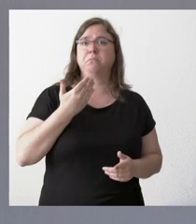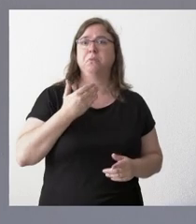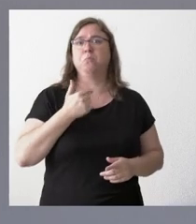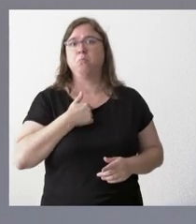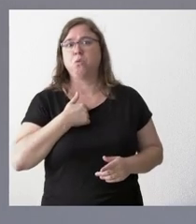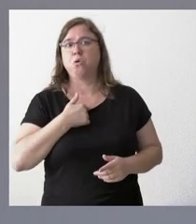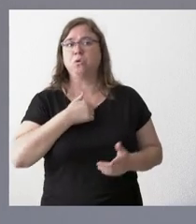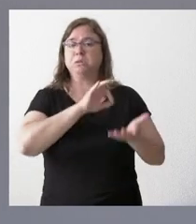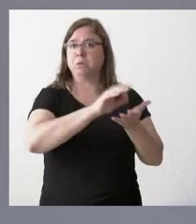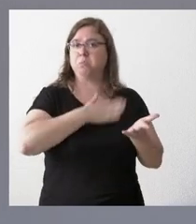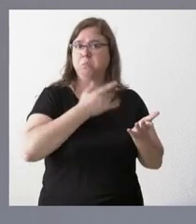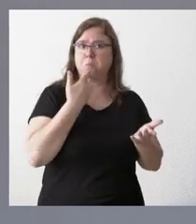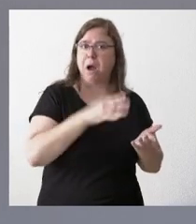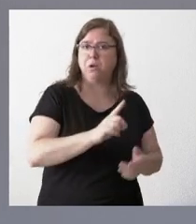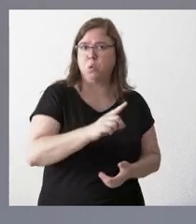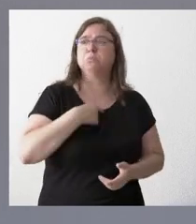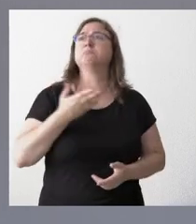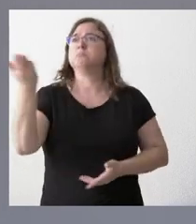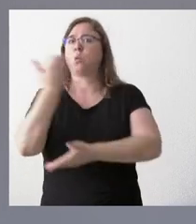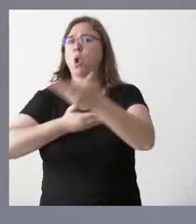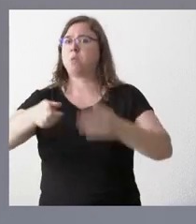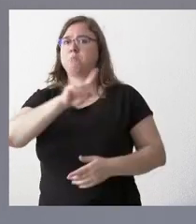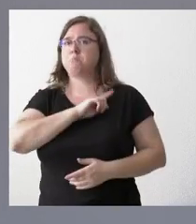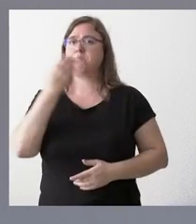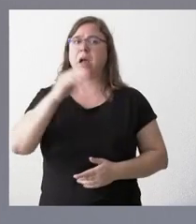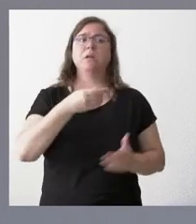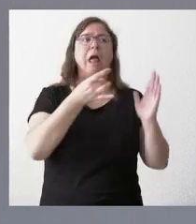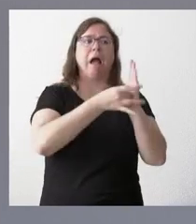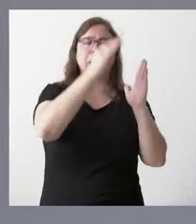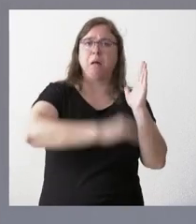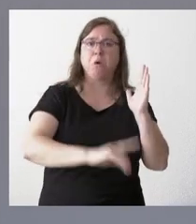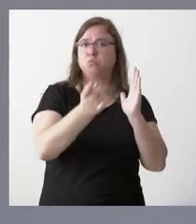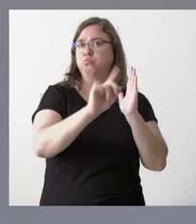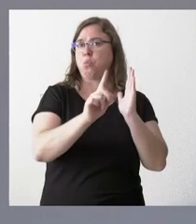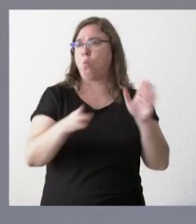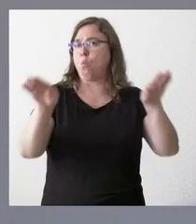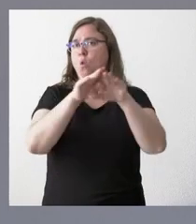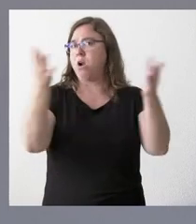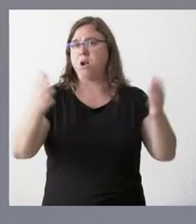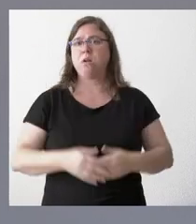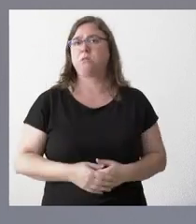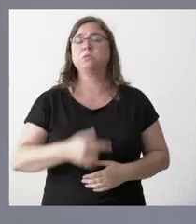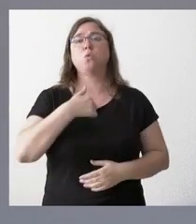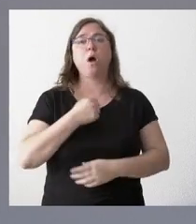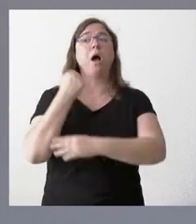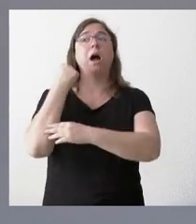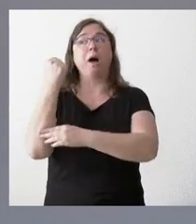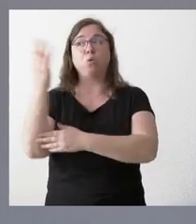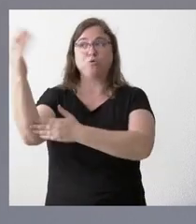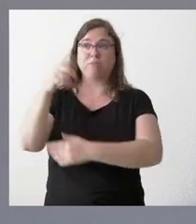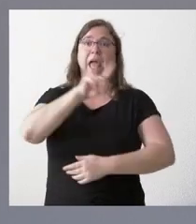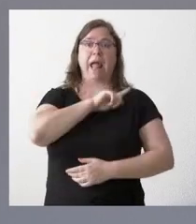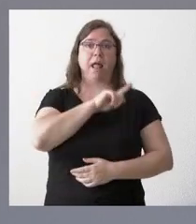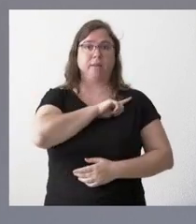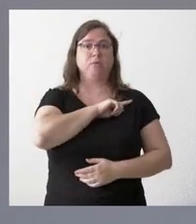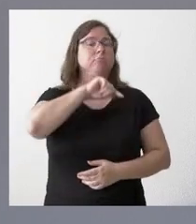nuestro dispositivo, por precisar la UME, es un dispositivo de menor calidad que el de otros. Apoyarnos en el Ejército es un